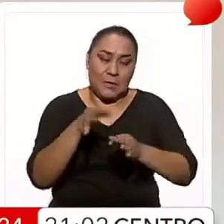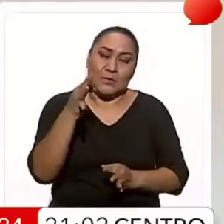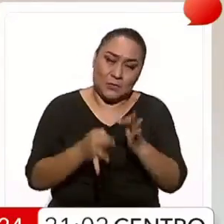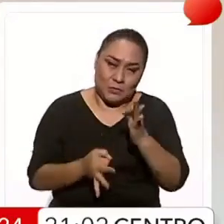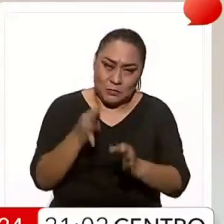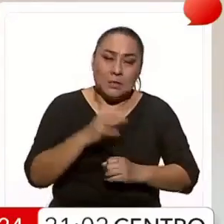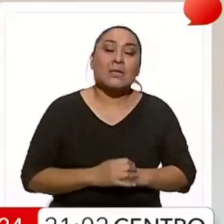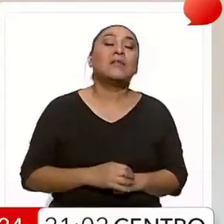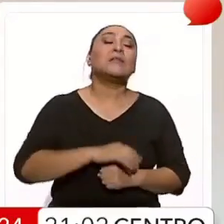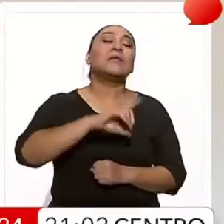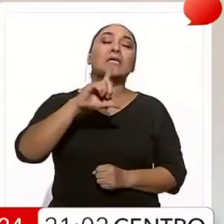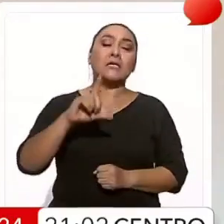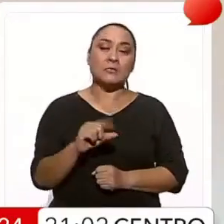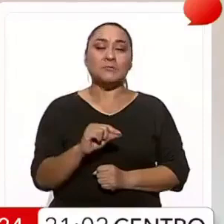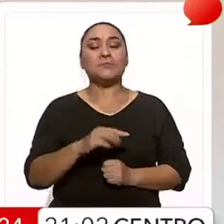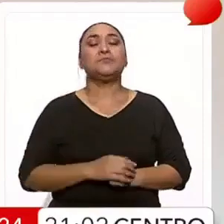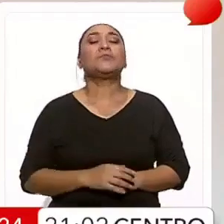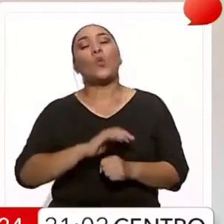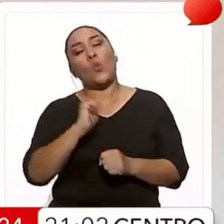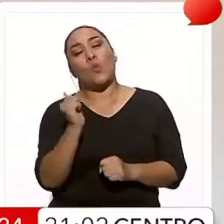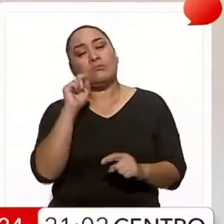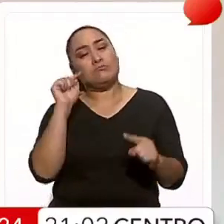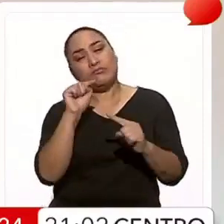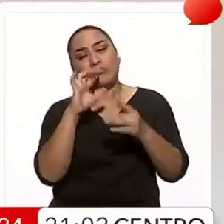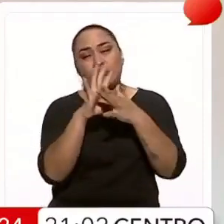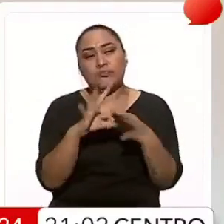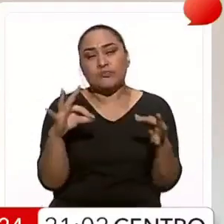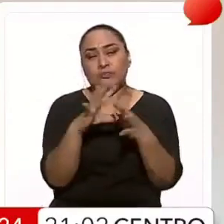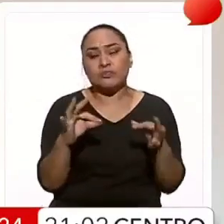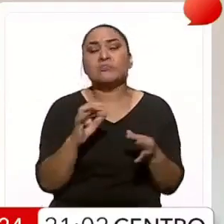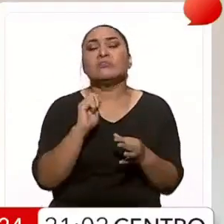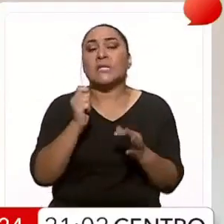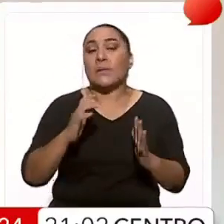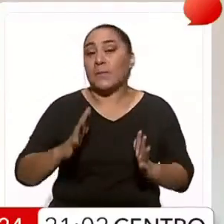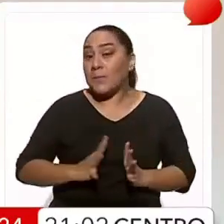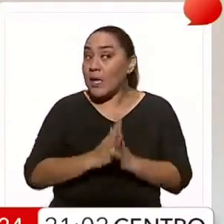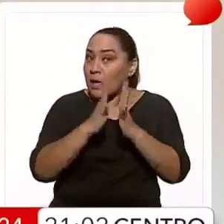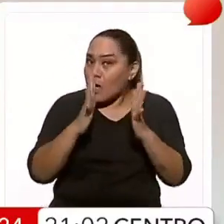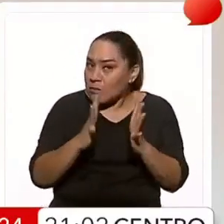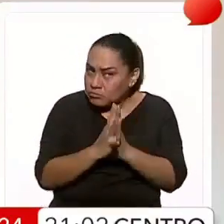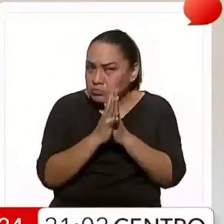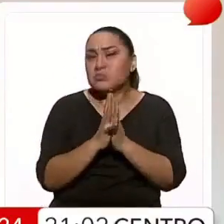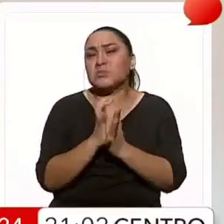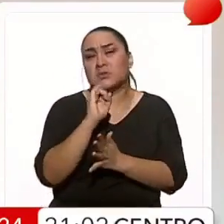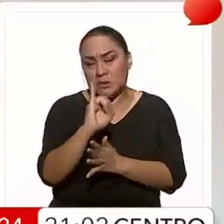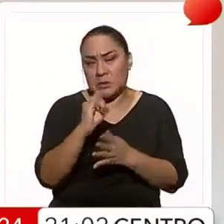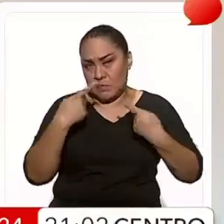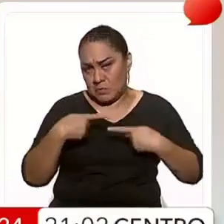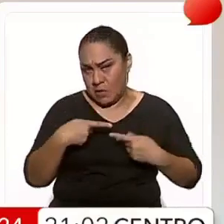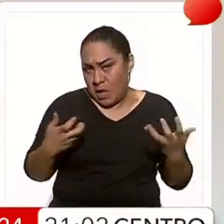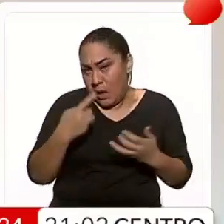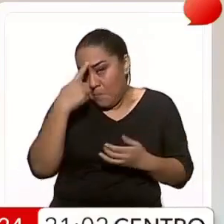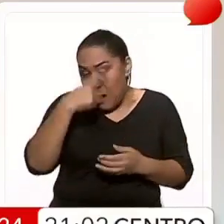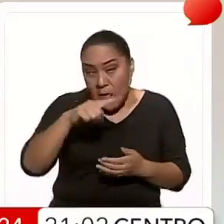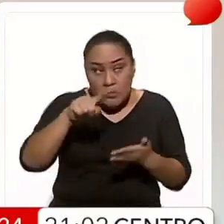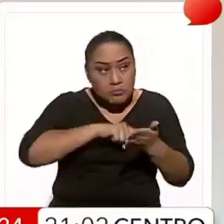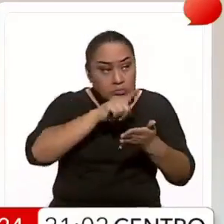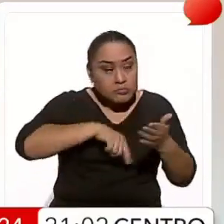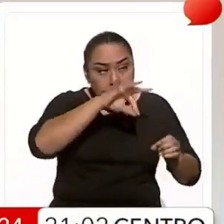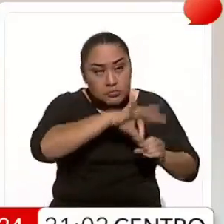de salir uno de los grandes ejes de esta reforma, que es la participación de la ciudadanía en la elección de ministros, jueces y